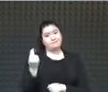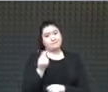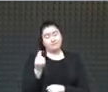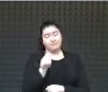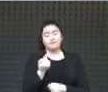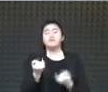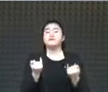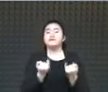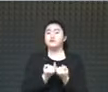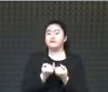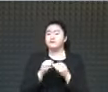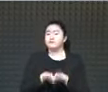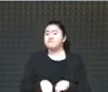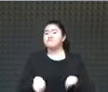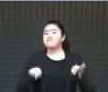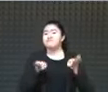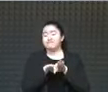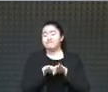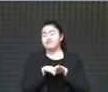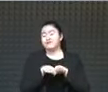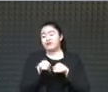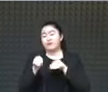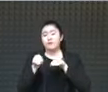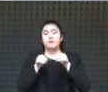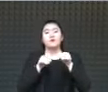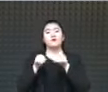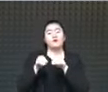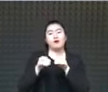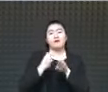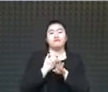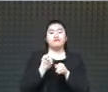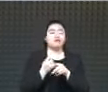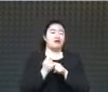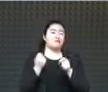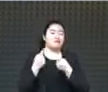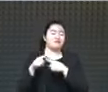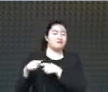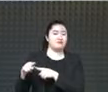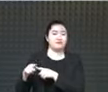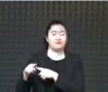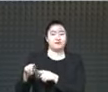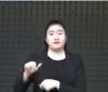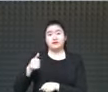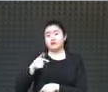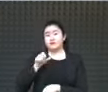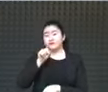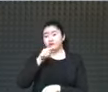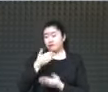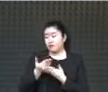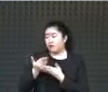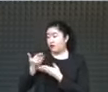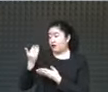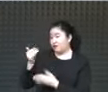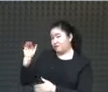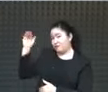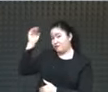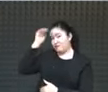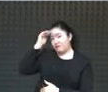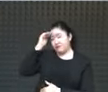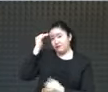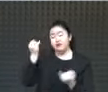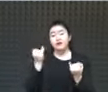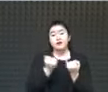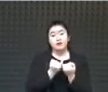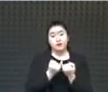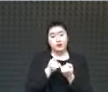movilidad principalmente. Y estos otros proyectos son algunos que se plantearon en su momento y que hay inclusive recursos que no